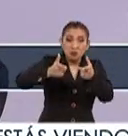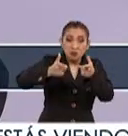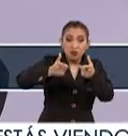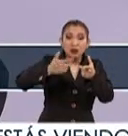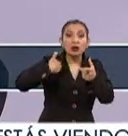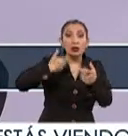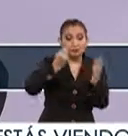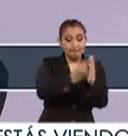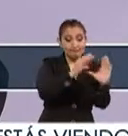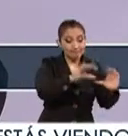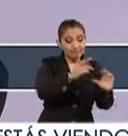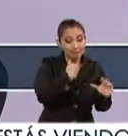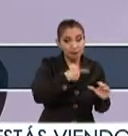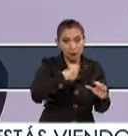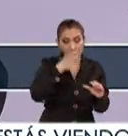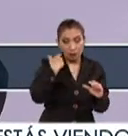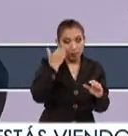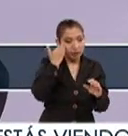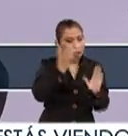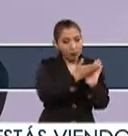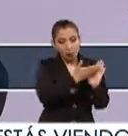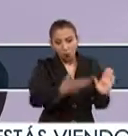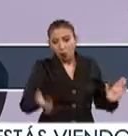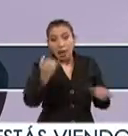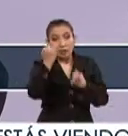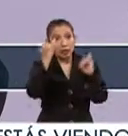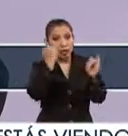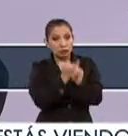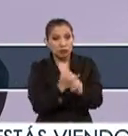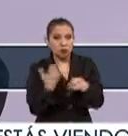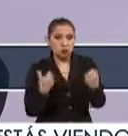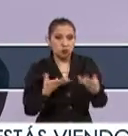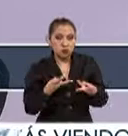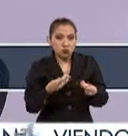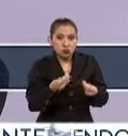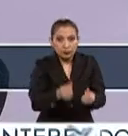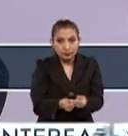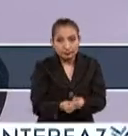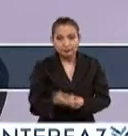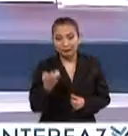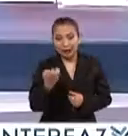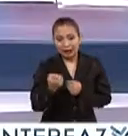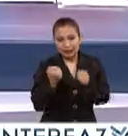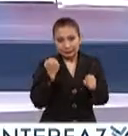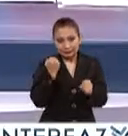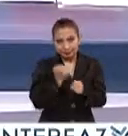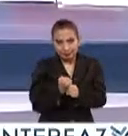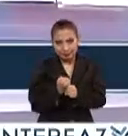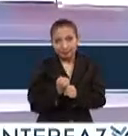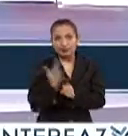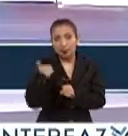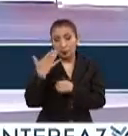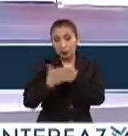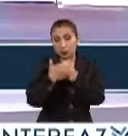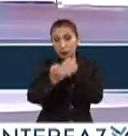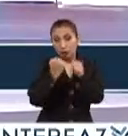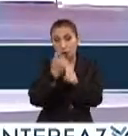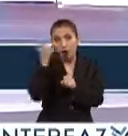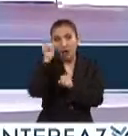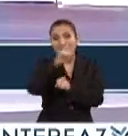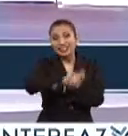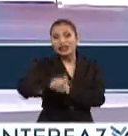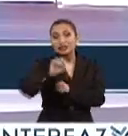La capacitación de estas personas toma mucho tiempo y sobre todo a nivel internacional. Entonces, este año y el siguiente año esperamos